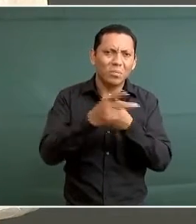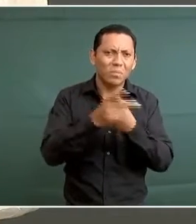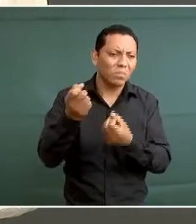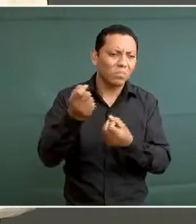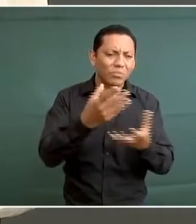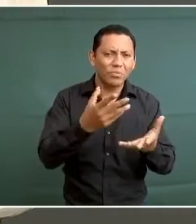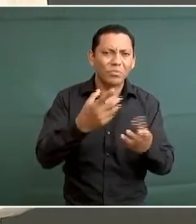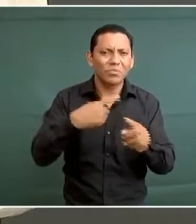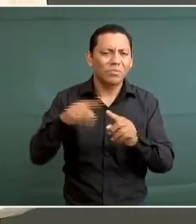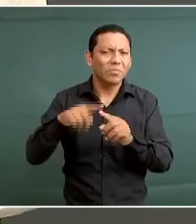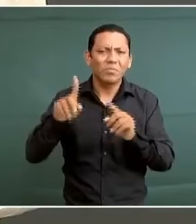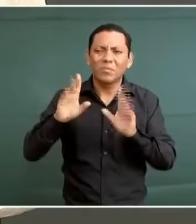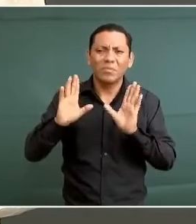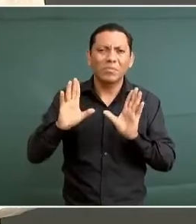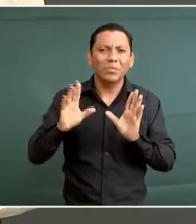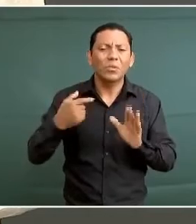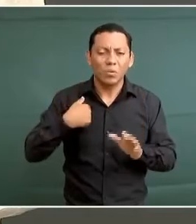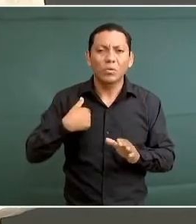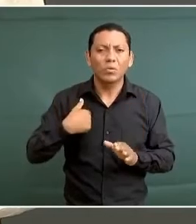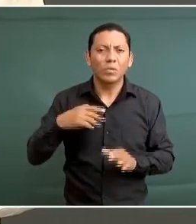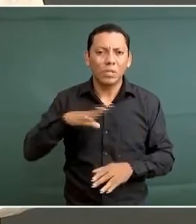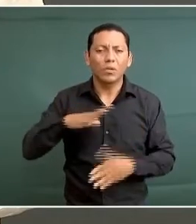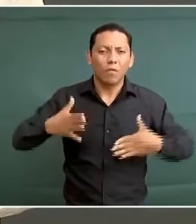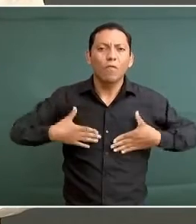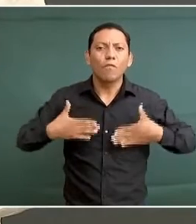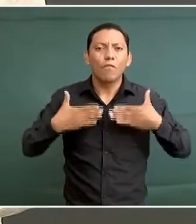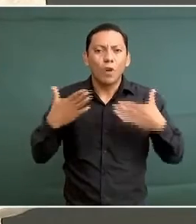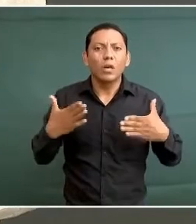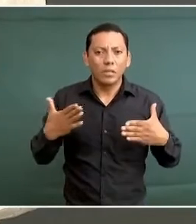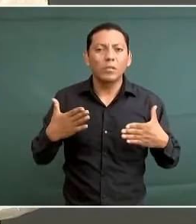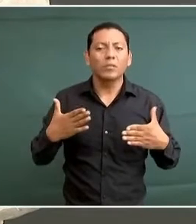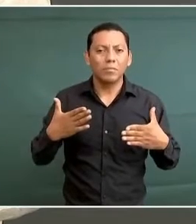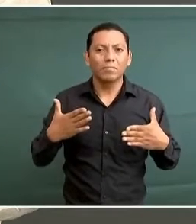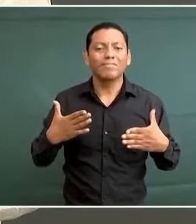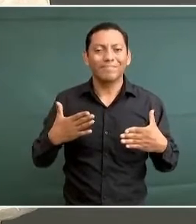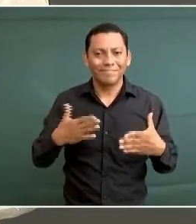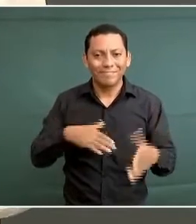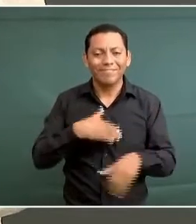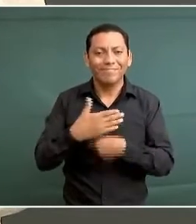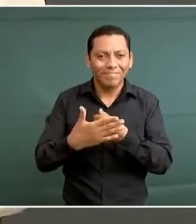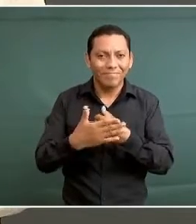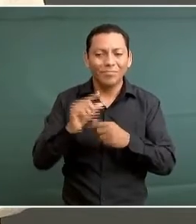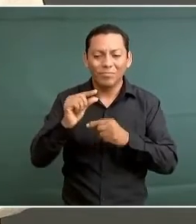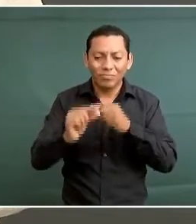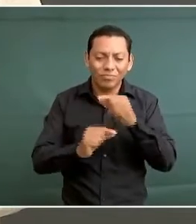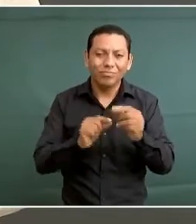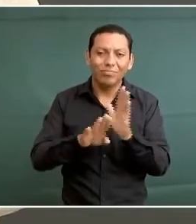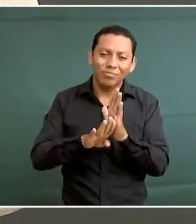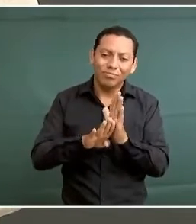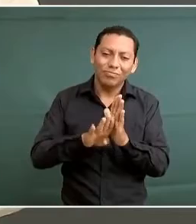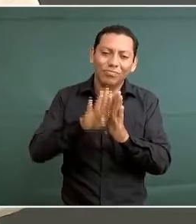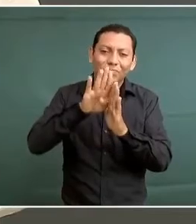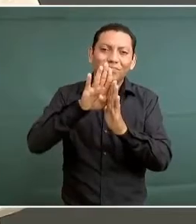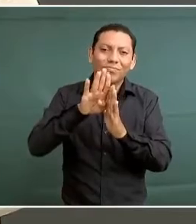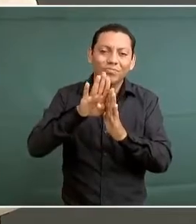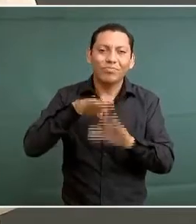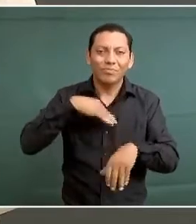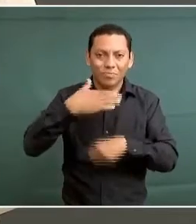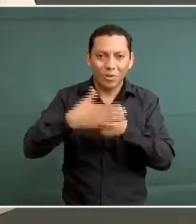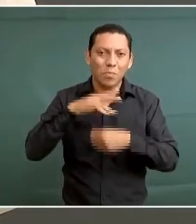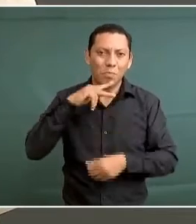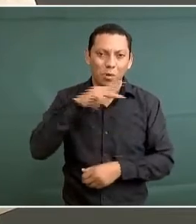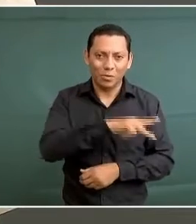en fin tengo confianza de que vamos a recuperarnos pronto